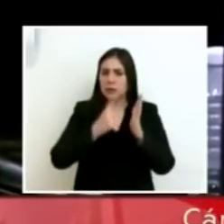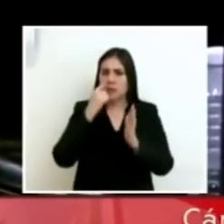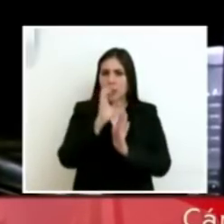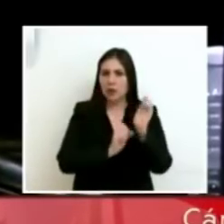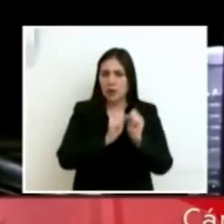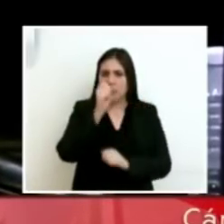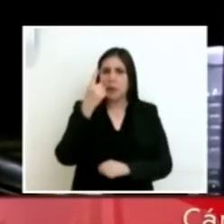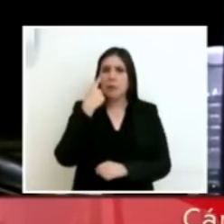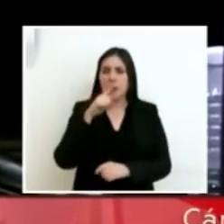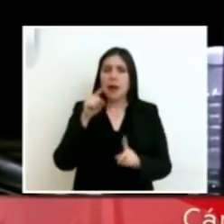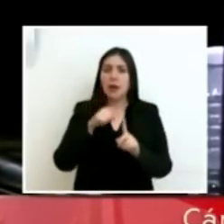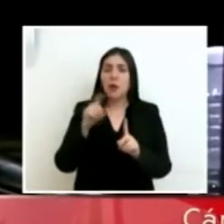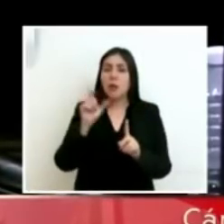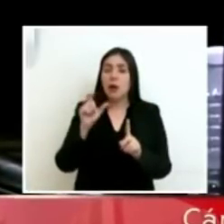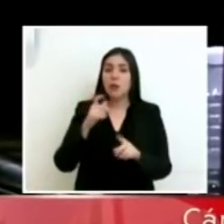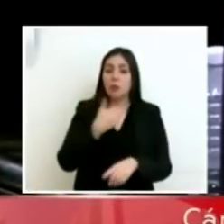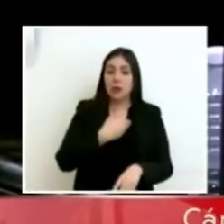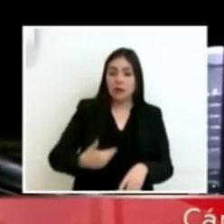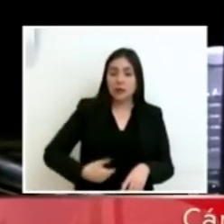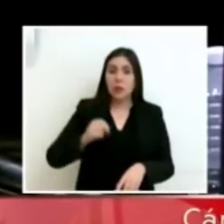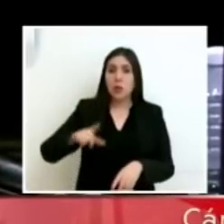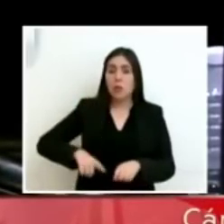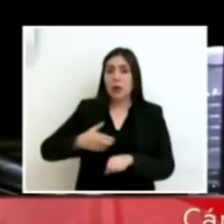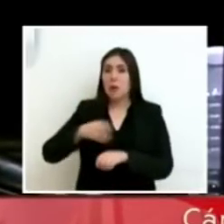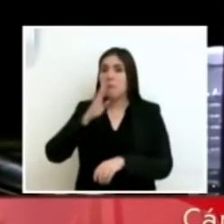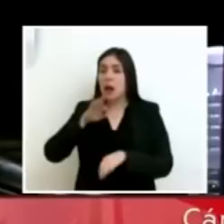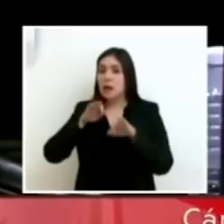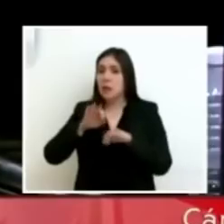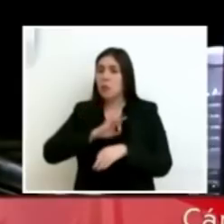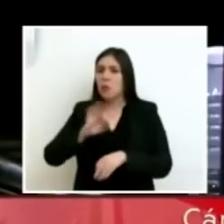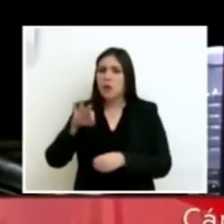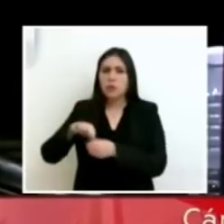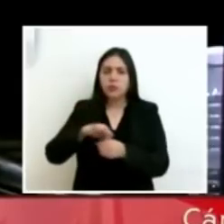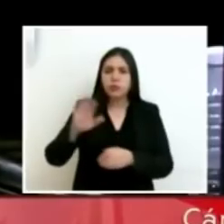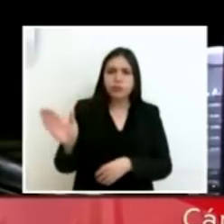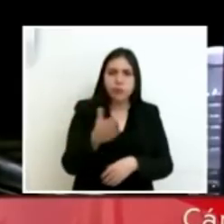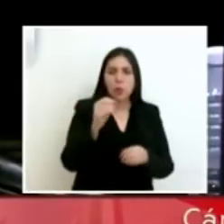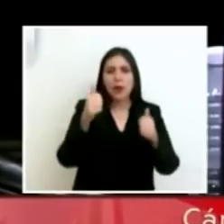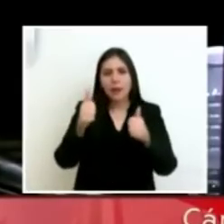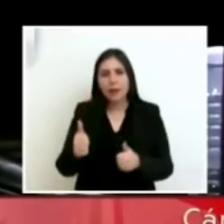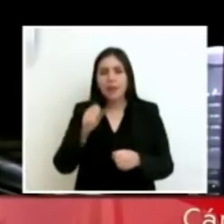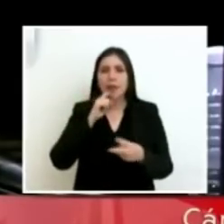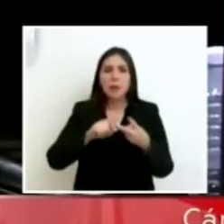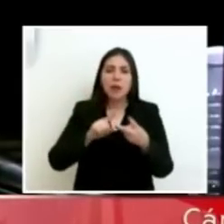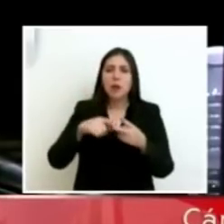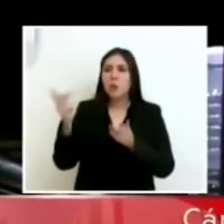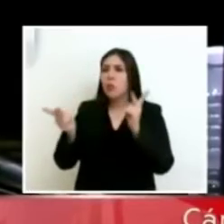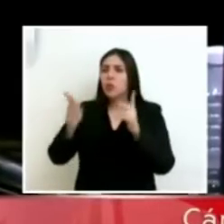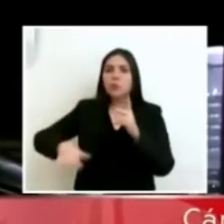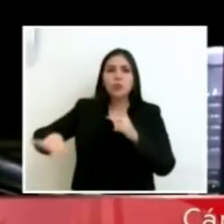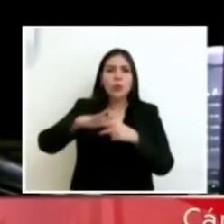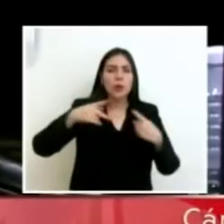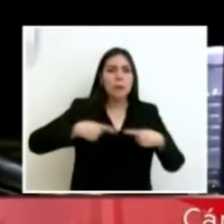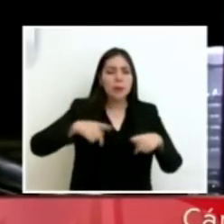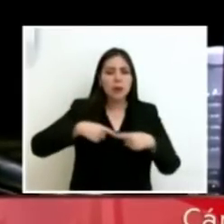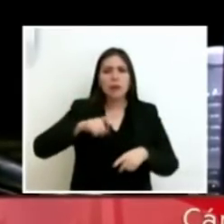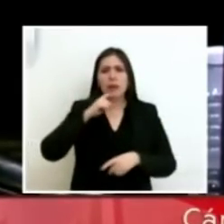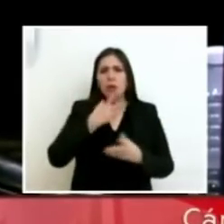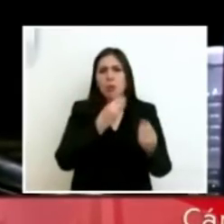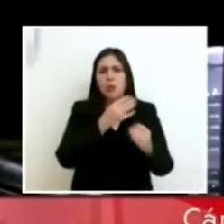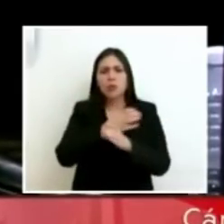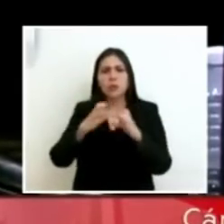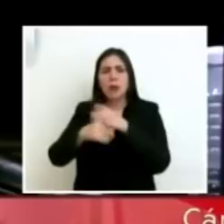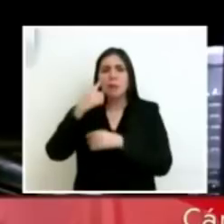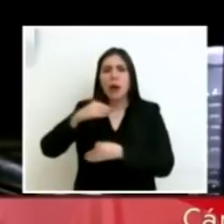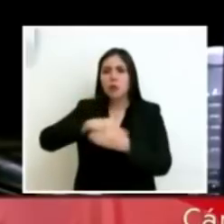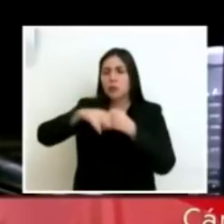de la República, a las y los gobernadores, la consulta popular, entre muchas otras que incluyen a las y los mexicanos. Y